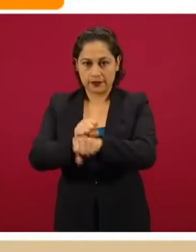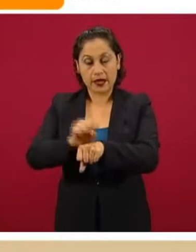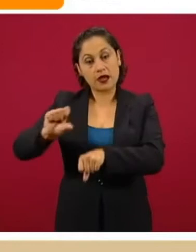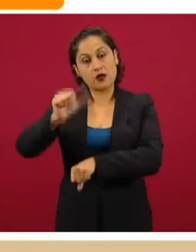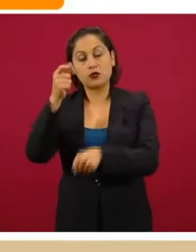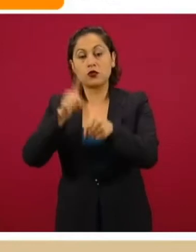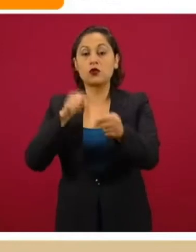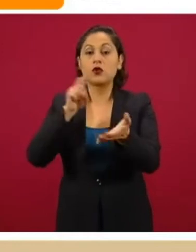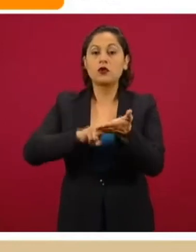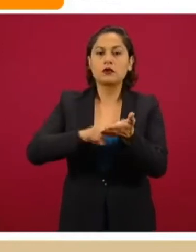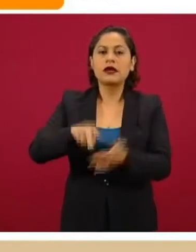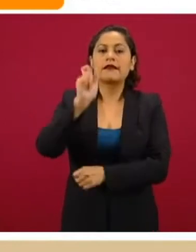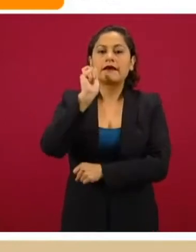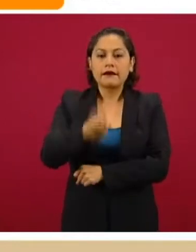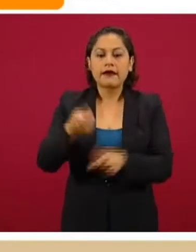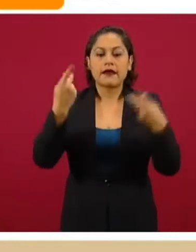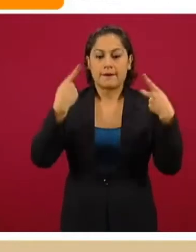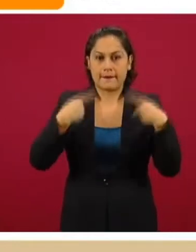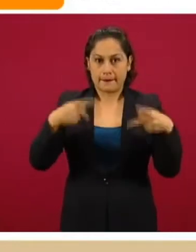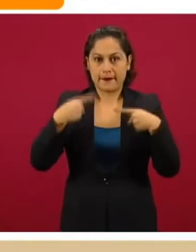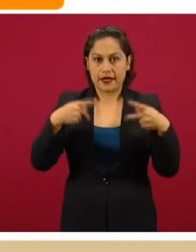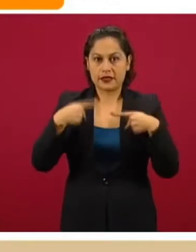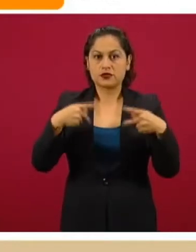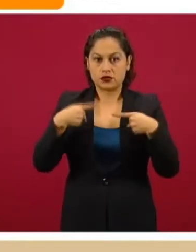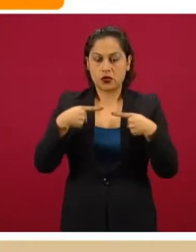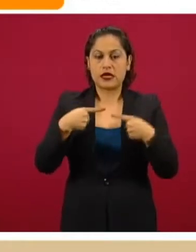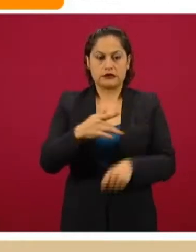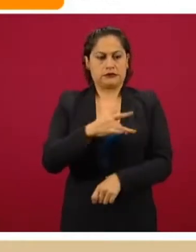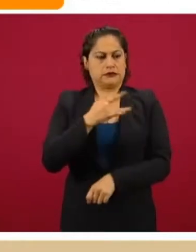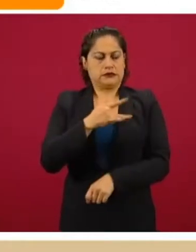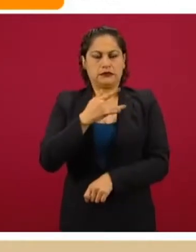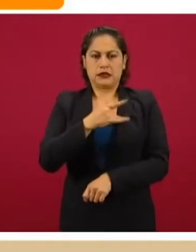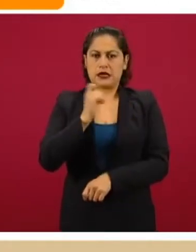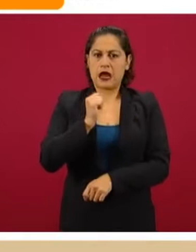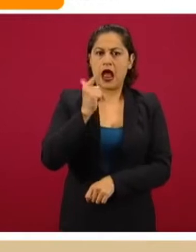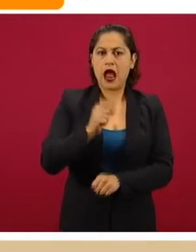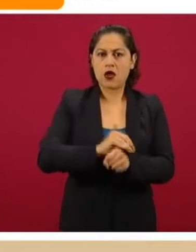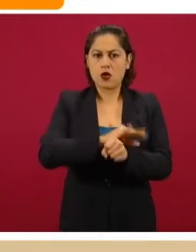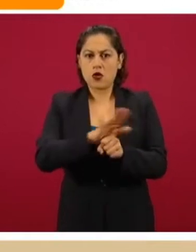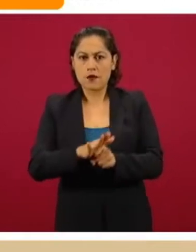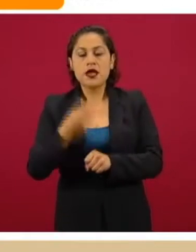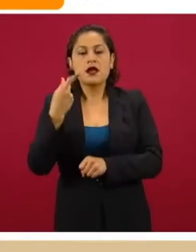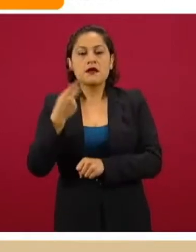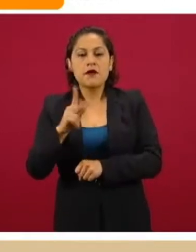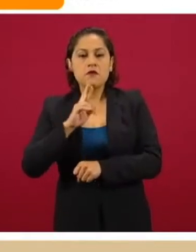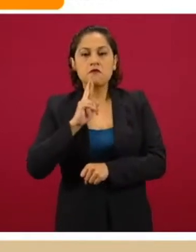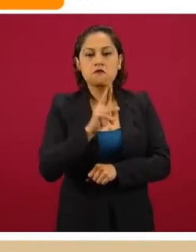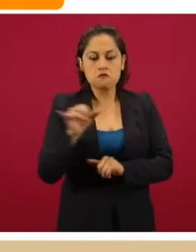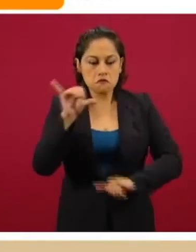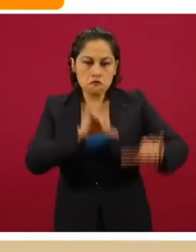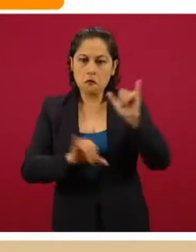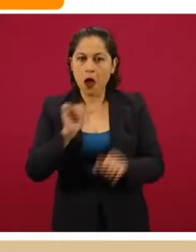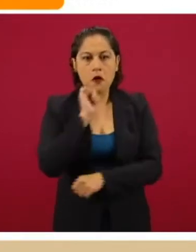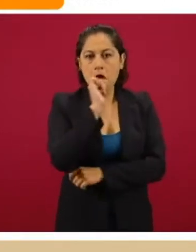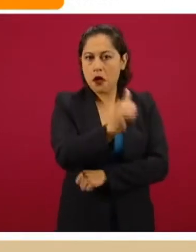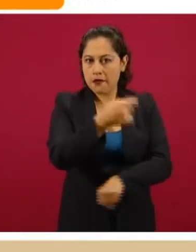número de personas que, teniendo los síntomas compatibles con COVID, resultaron negativos a la prueba diagnóstica por laboratorio. 4